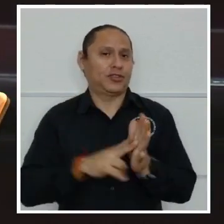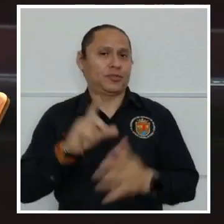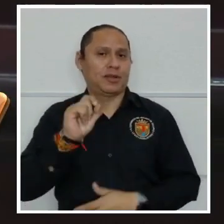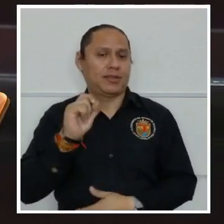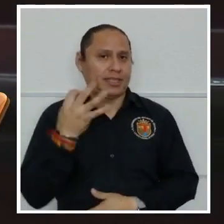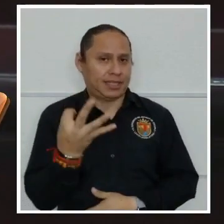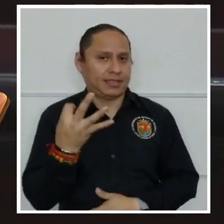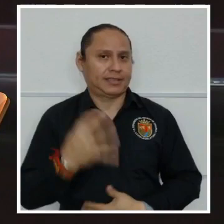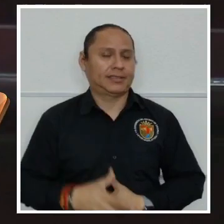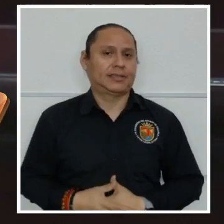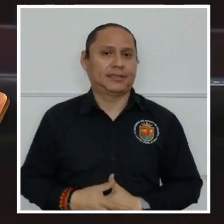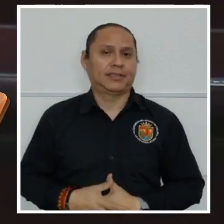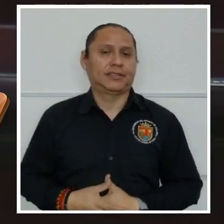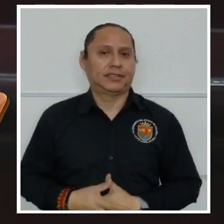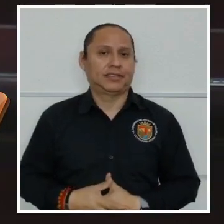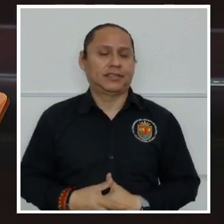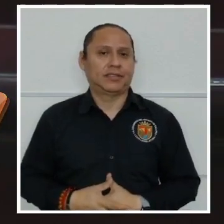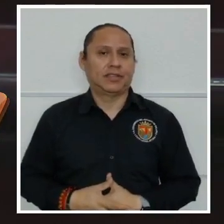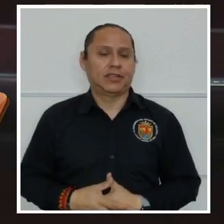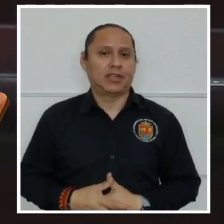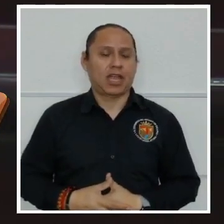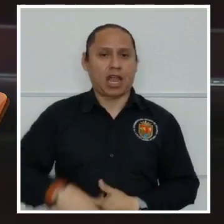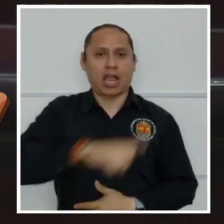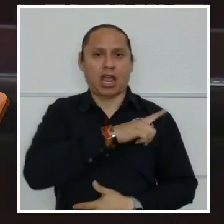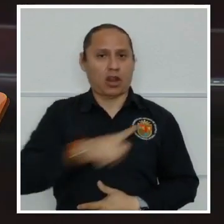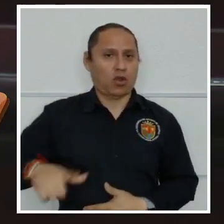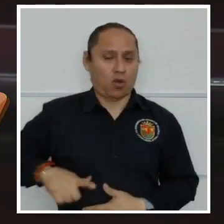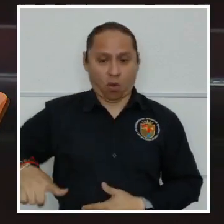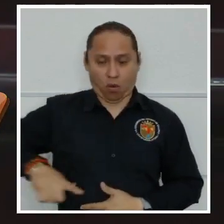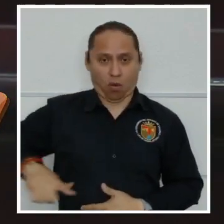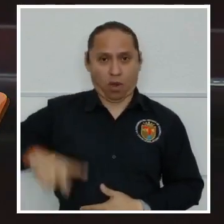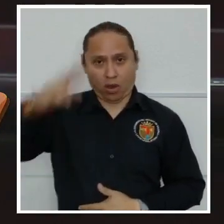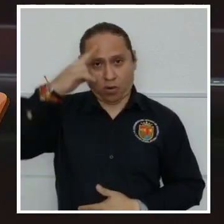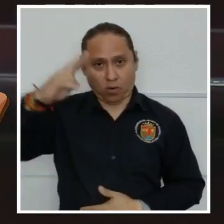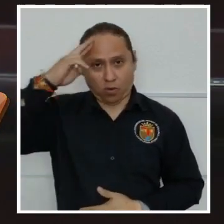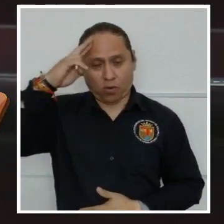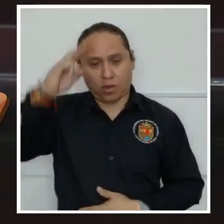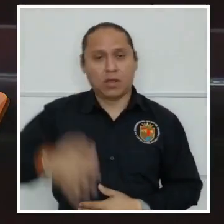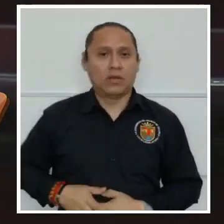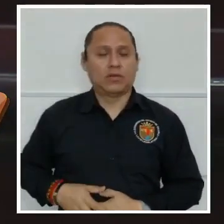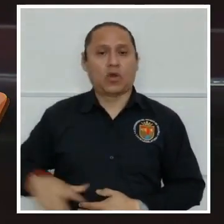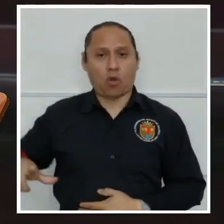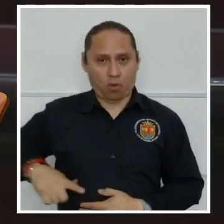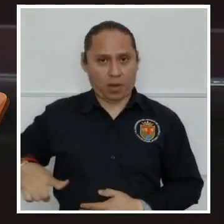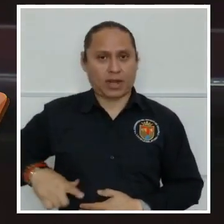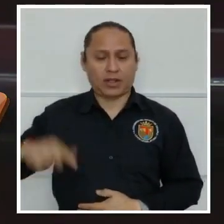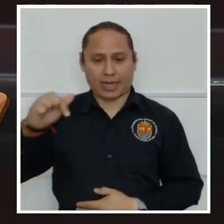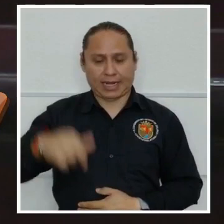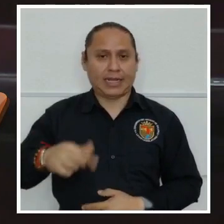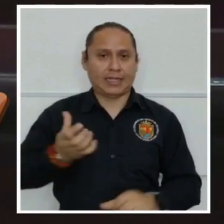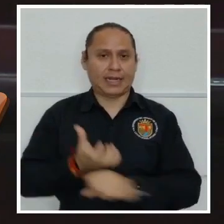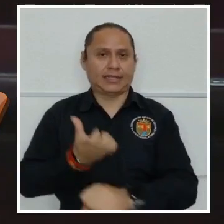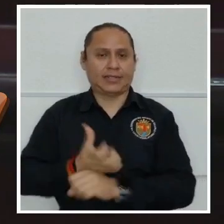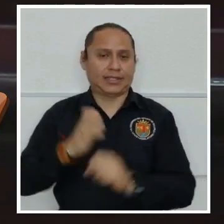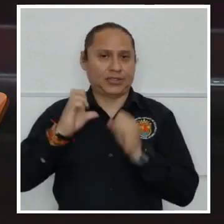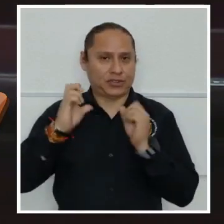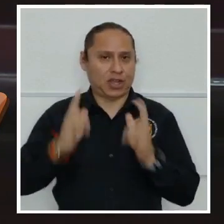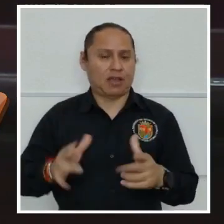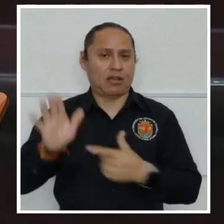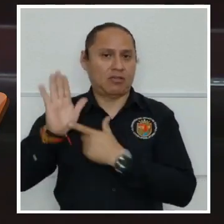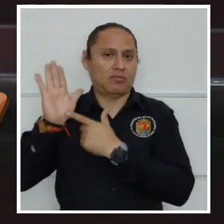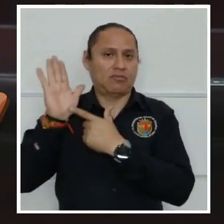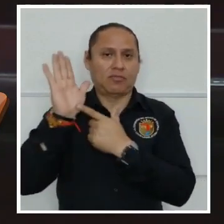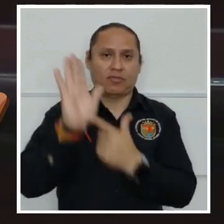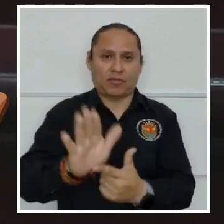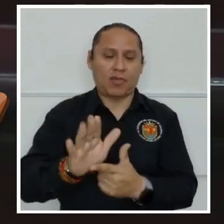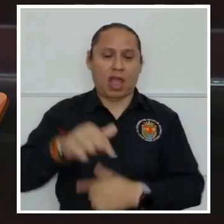del 2023, el ciudadano Rutilio Escandón Cadenas, gobernador constitucional del Estado de Chiapas,